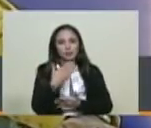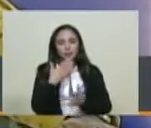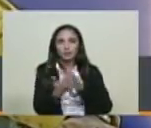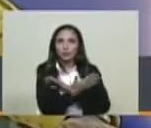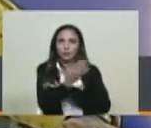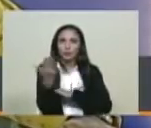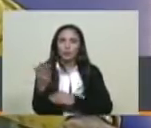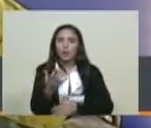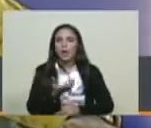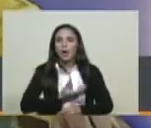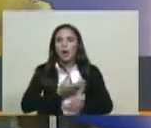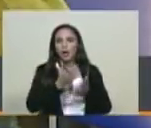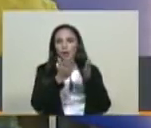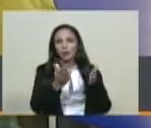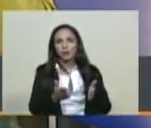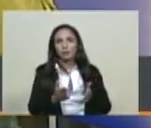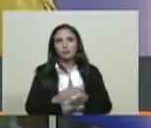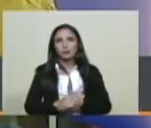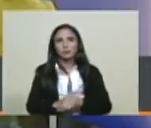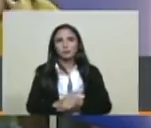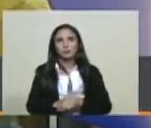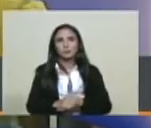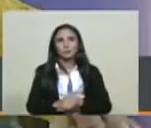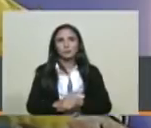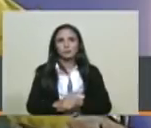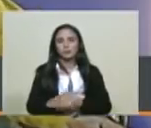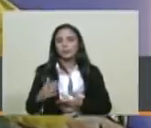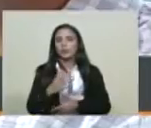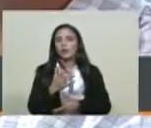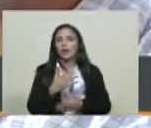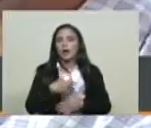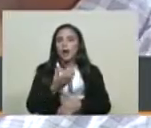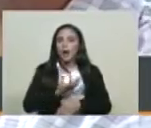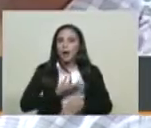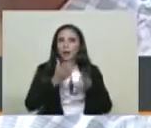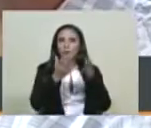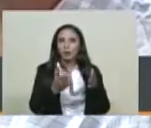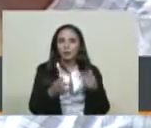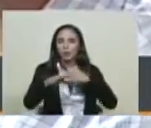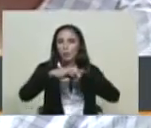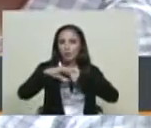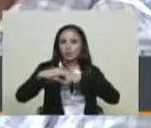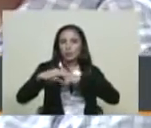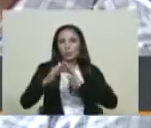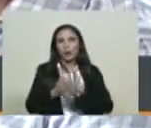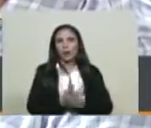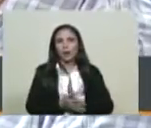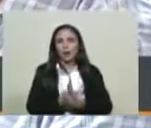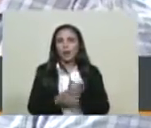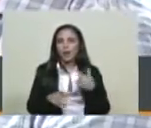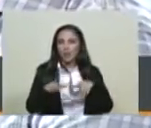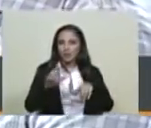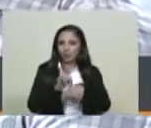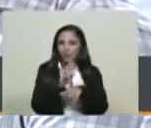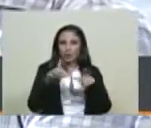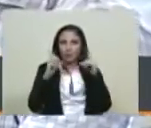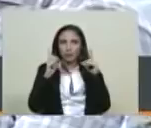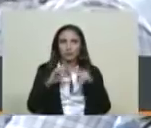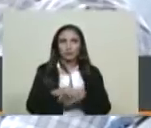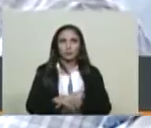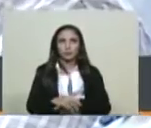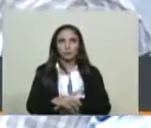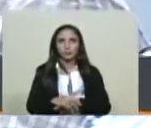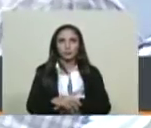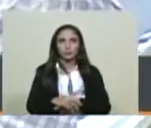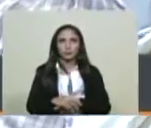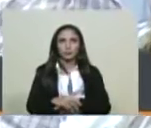al alcalde de España, perdón, al alcalde del municipio Vargas. Él sabe por qué le digo esto.